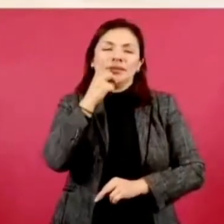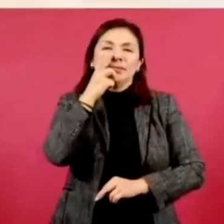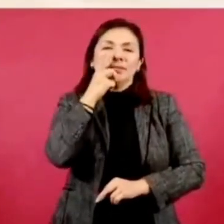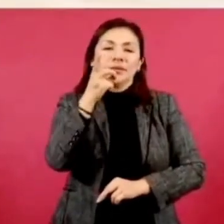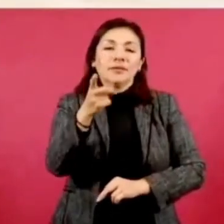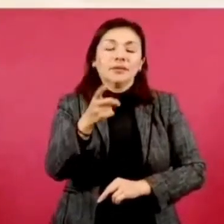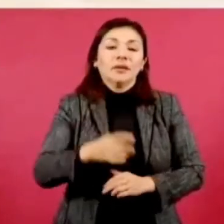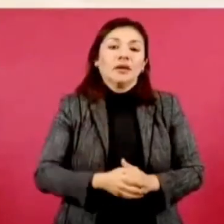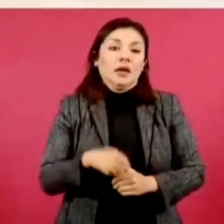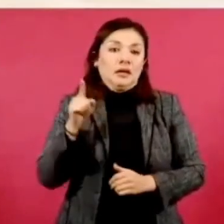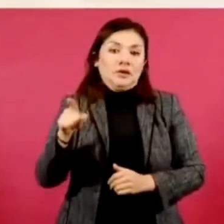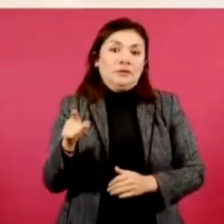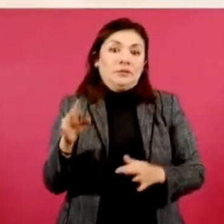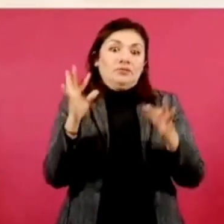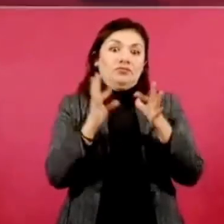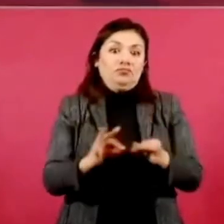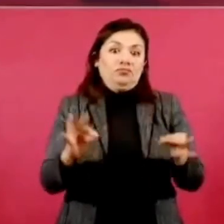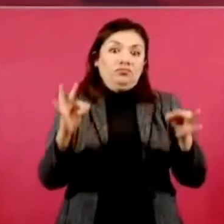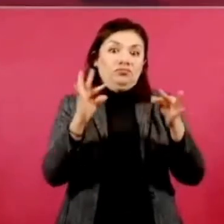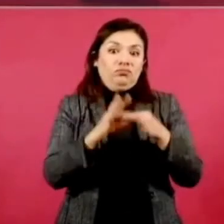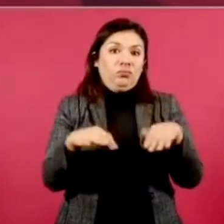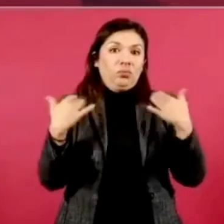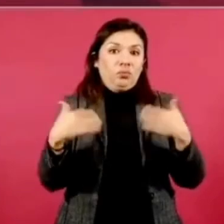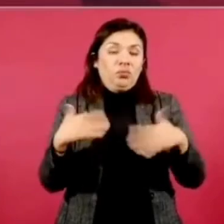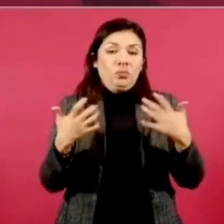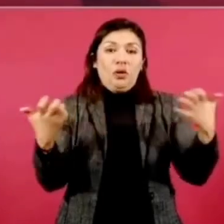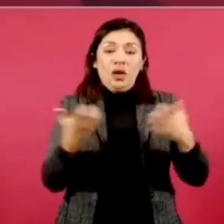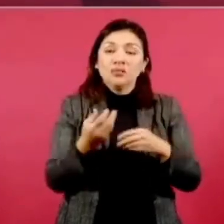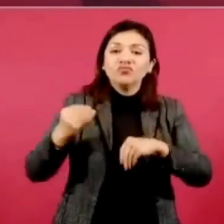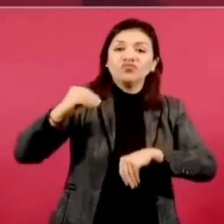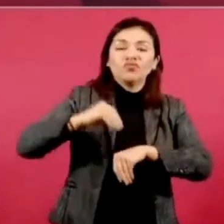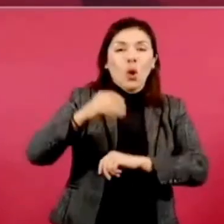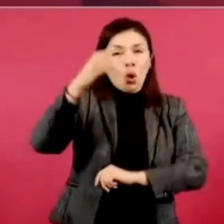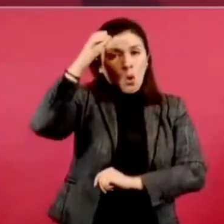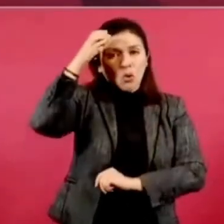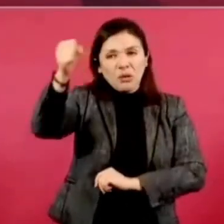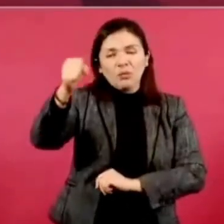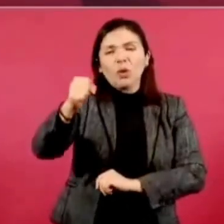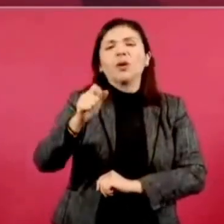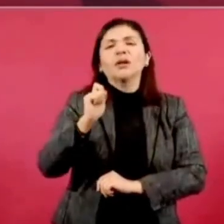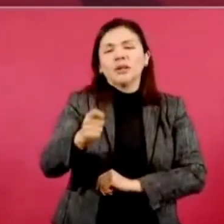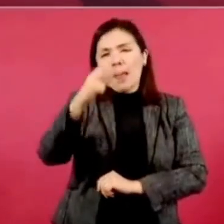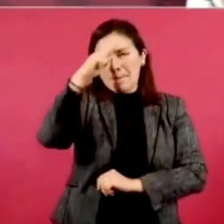que hablaba y creó el concepto del México profundo.